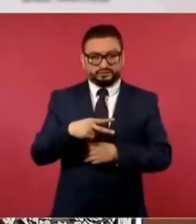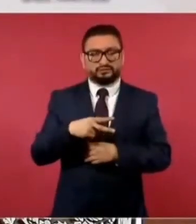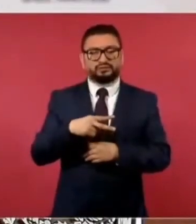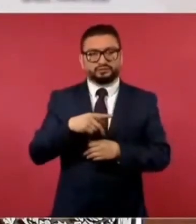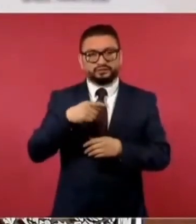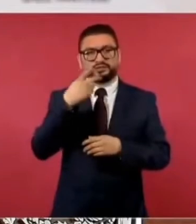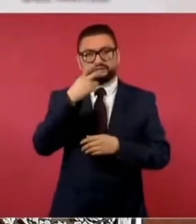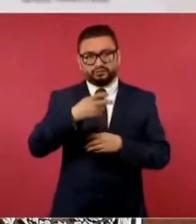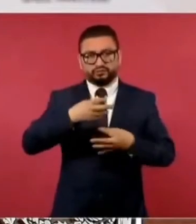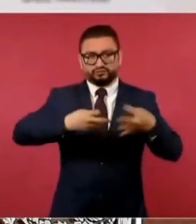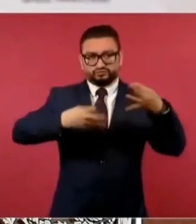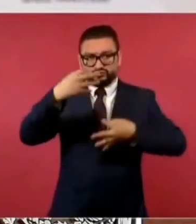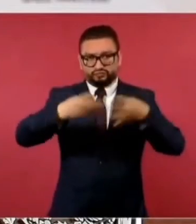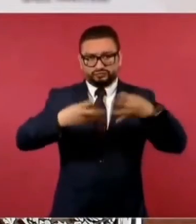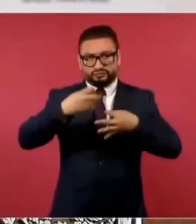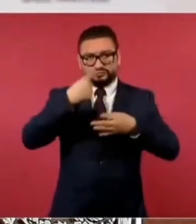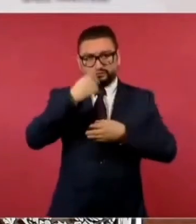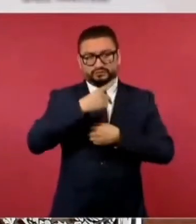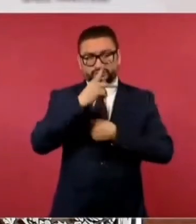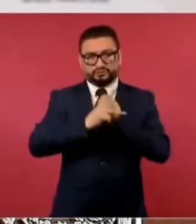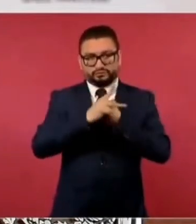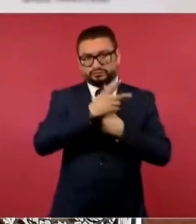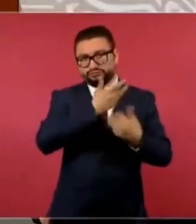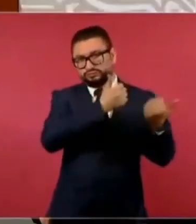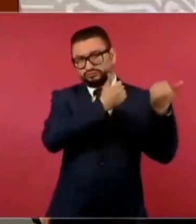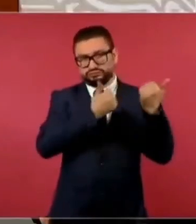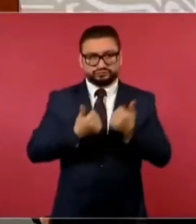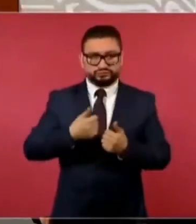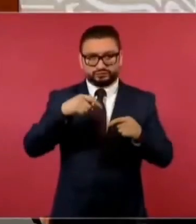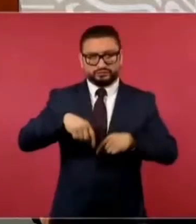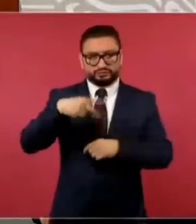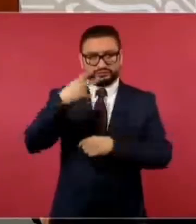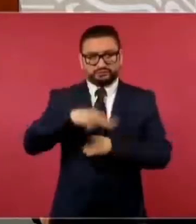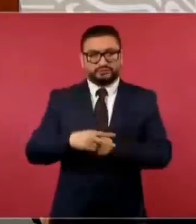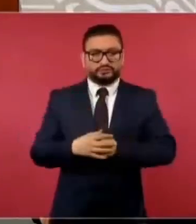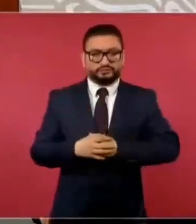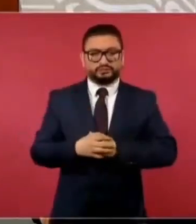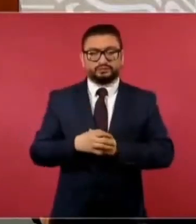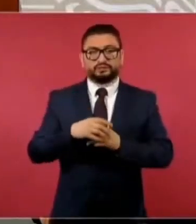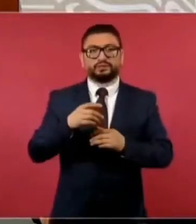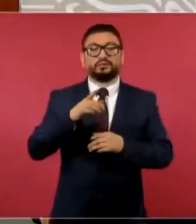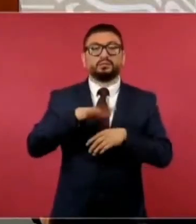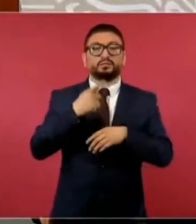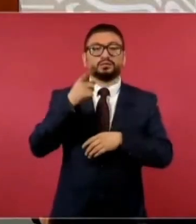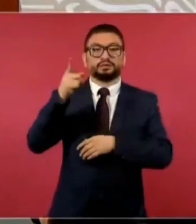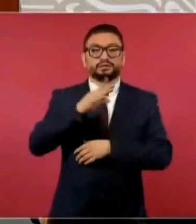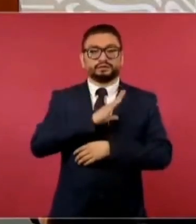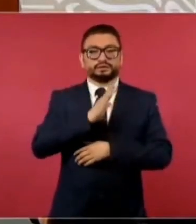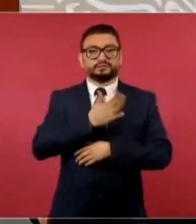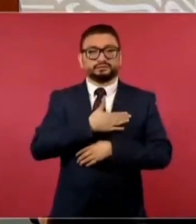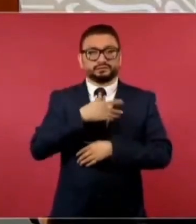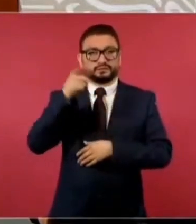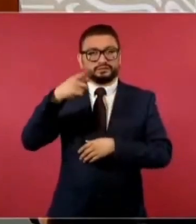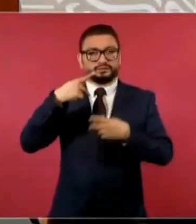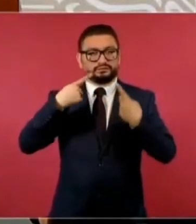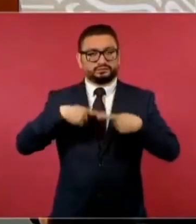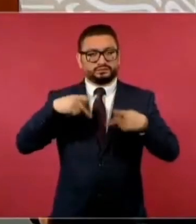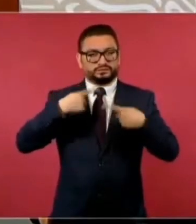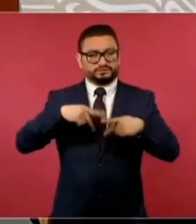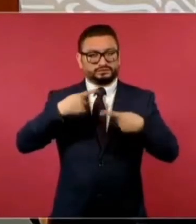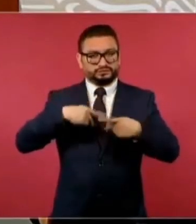juicio de extradición y se extradite desde España, porque esta es una de las personas